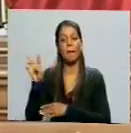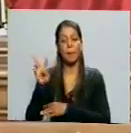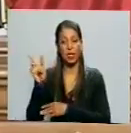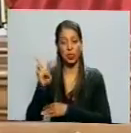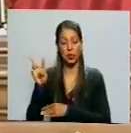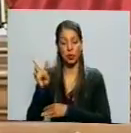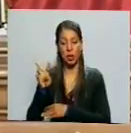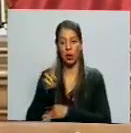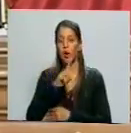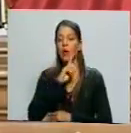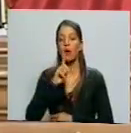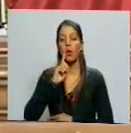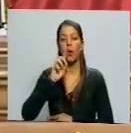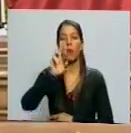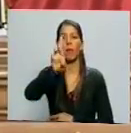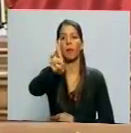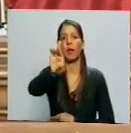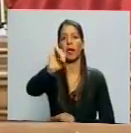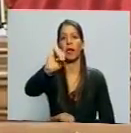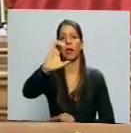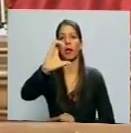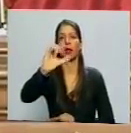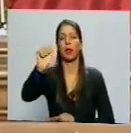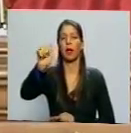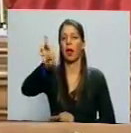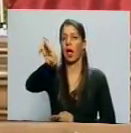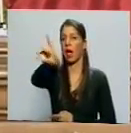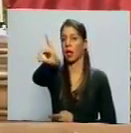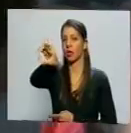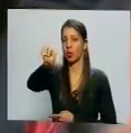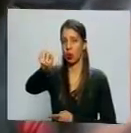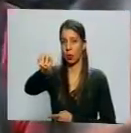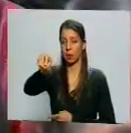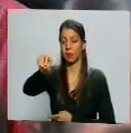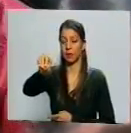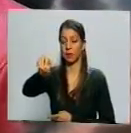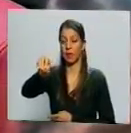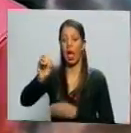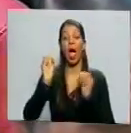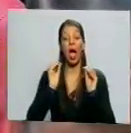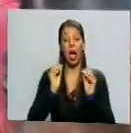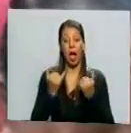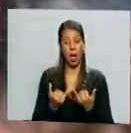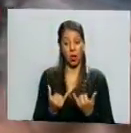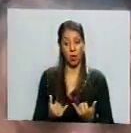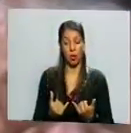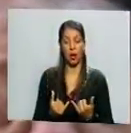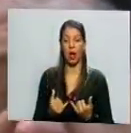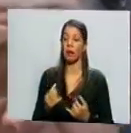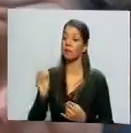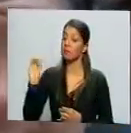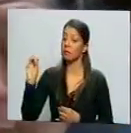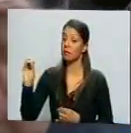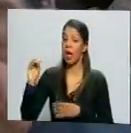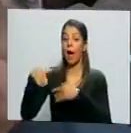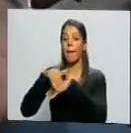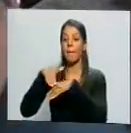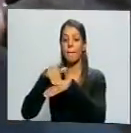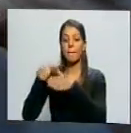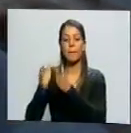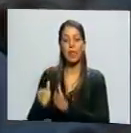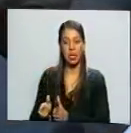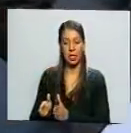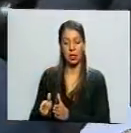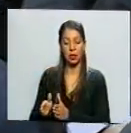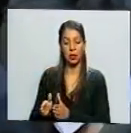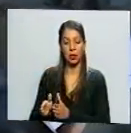de Venezuela, Ricardo Menéndez, para acompañar al ministro hasta este